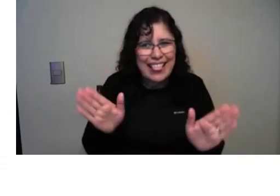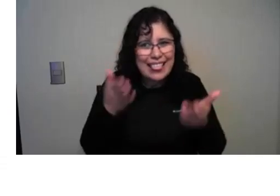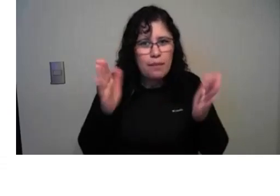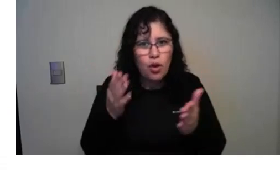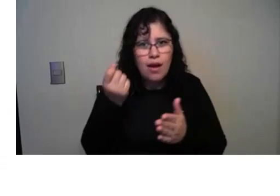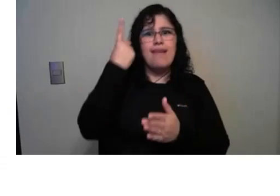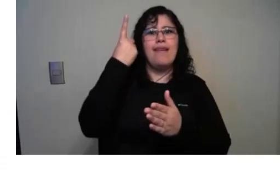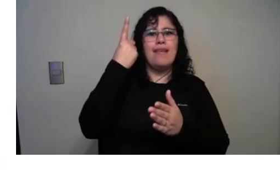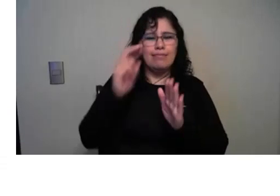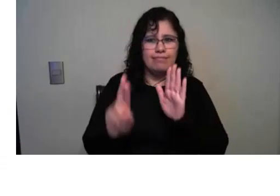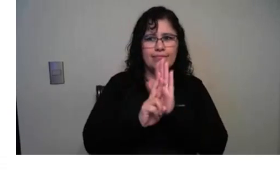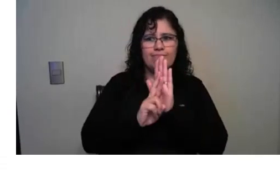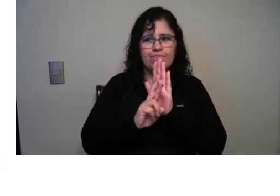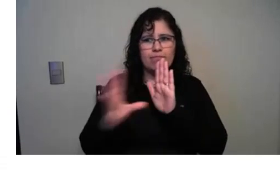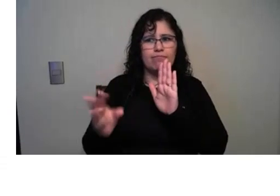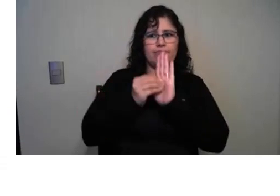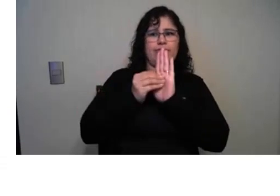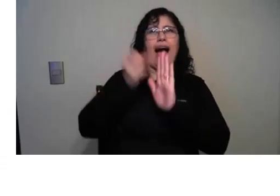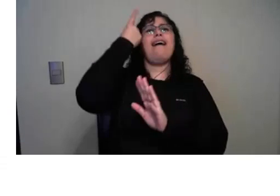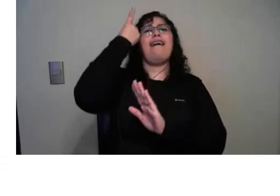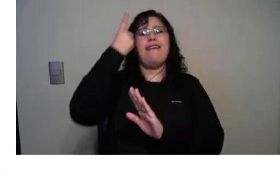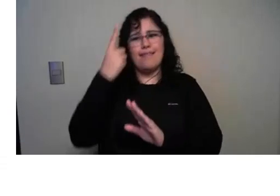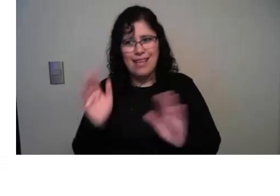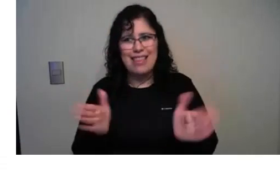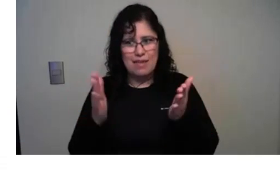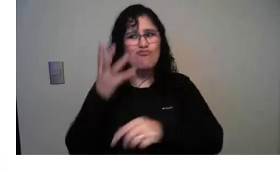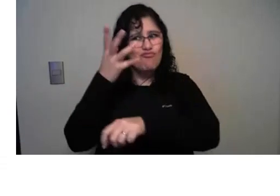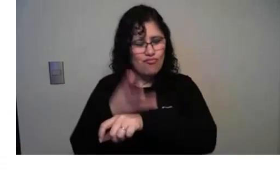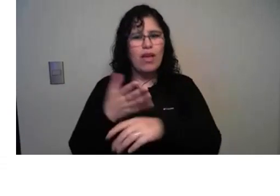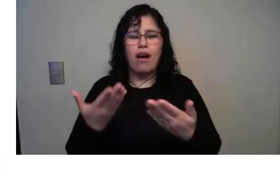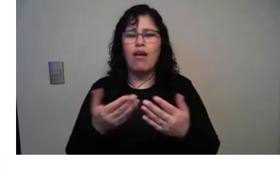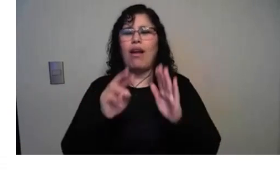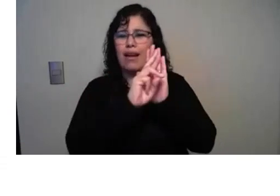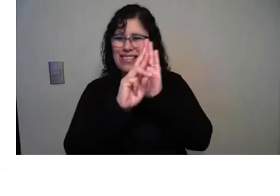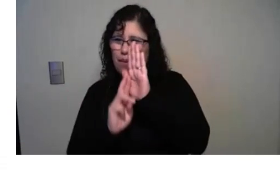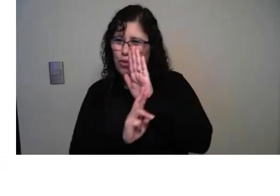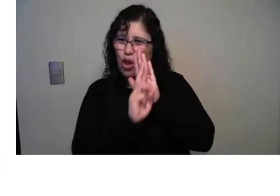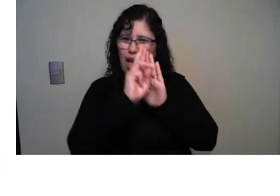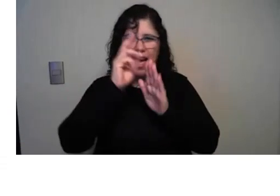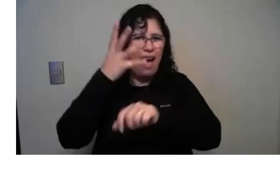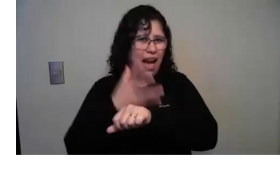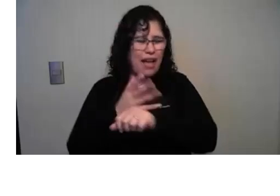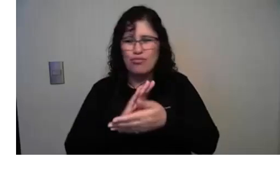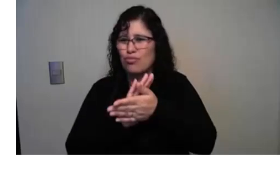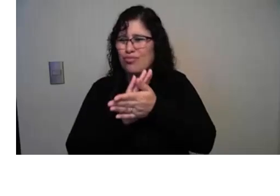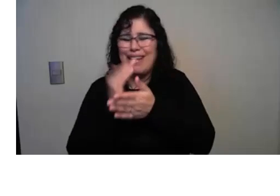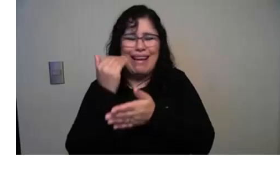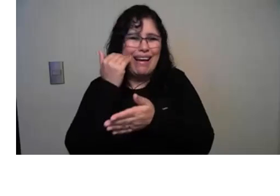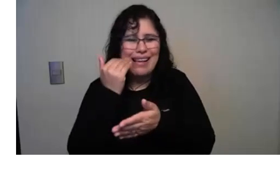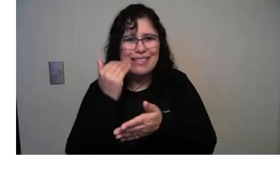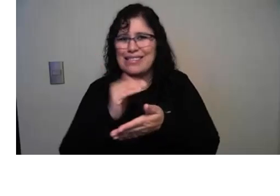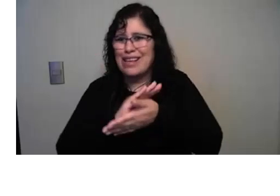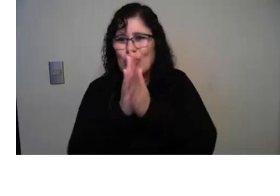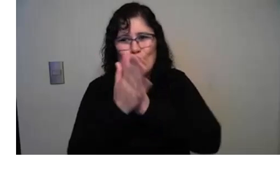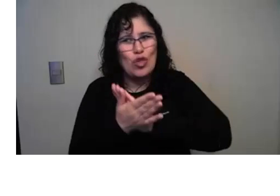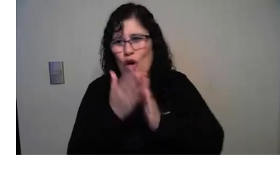¿ya? Y vamos a tener receptores en prácticamente todas las